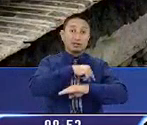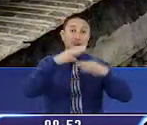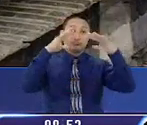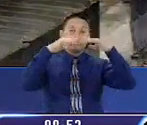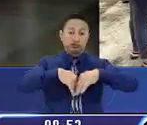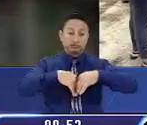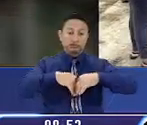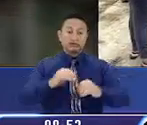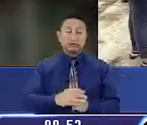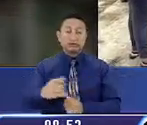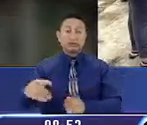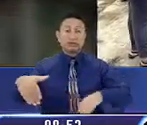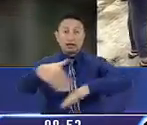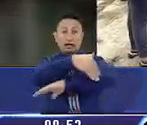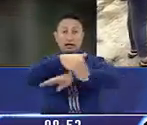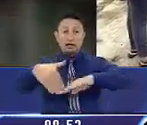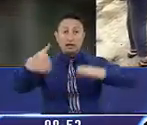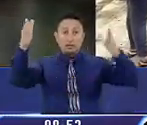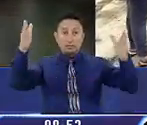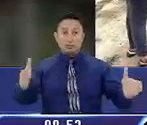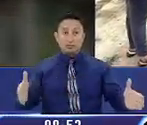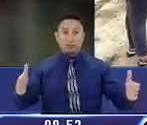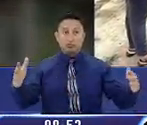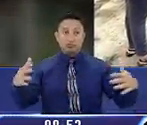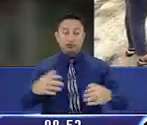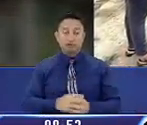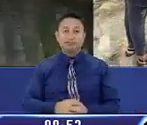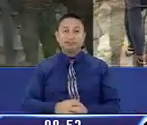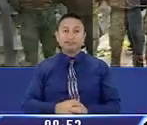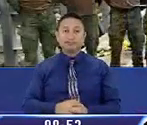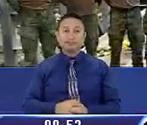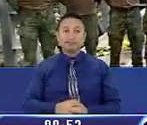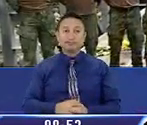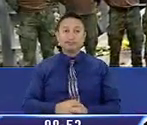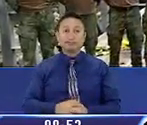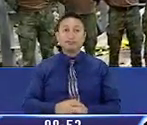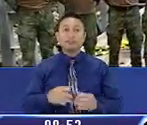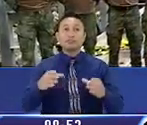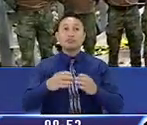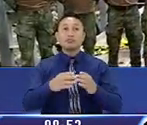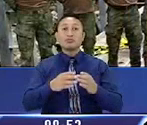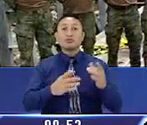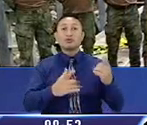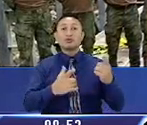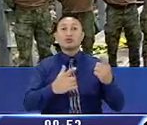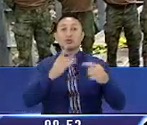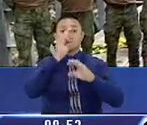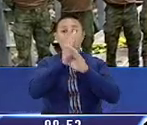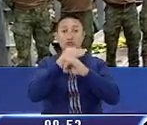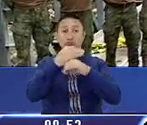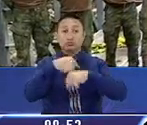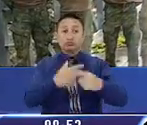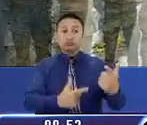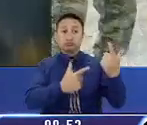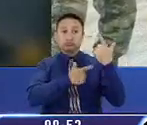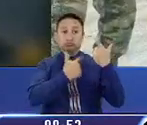y provocó el cierre de ese tramo de la carretera. El Cuerpo de Ingenieros del Ejército, a través de un informe,